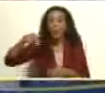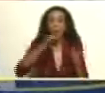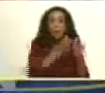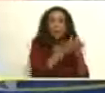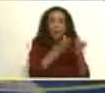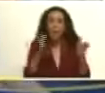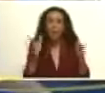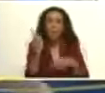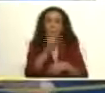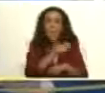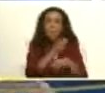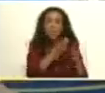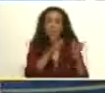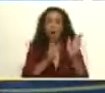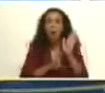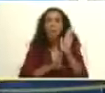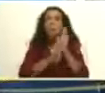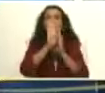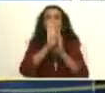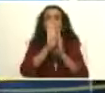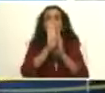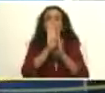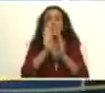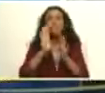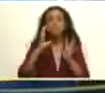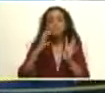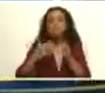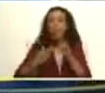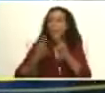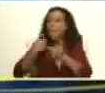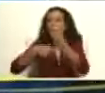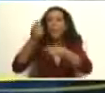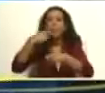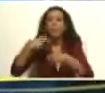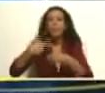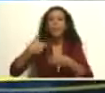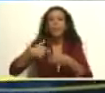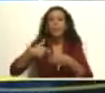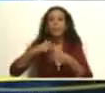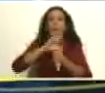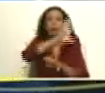y un aumento significativo de las exportaciones, bien significativo.